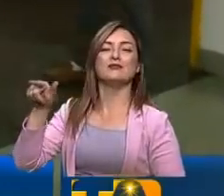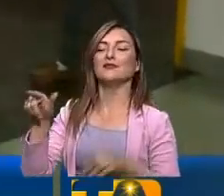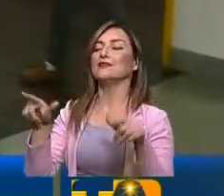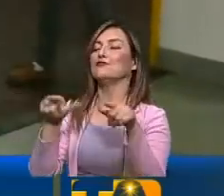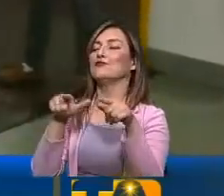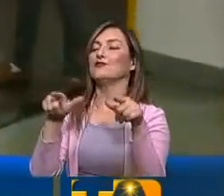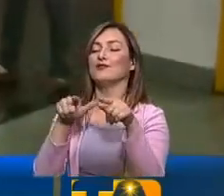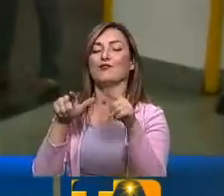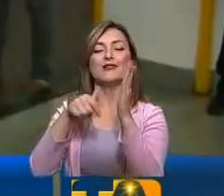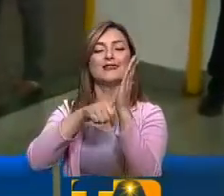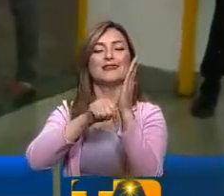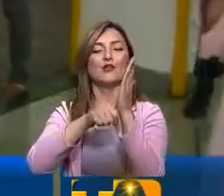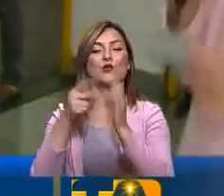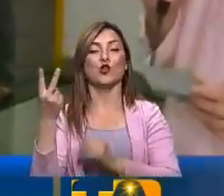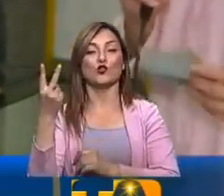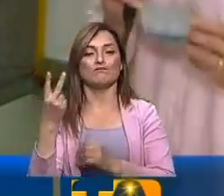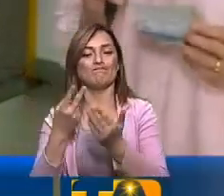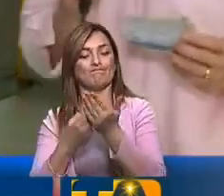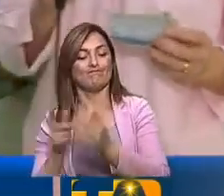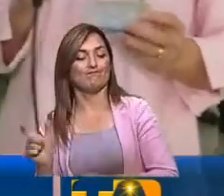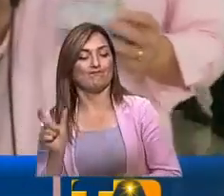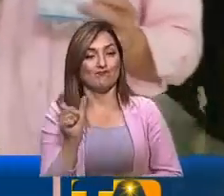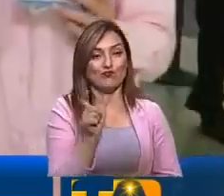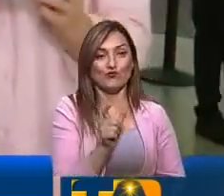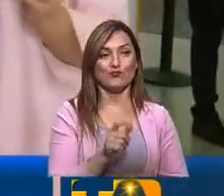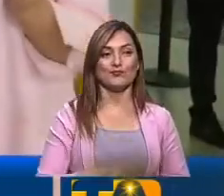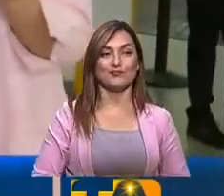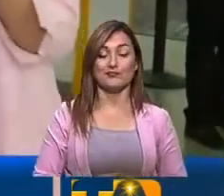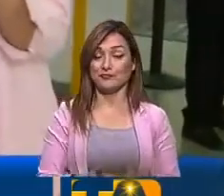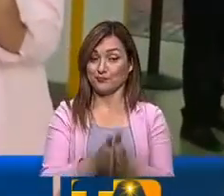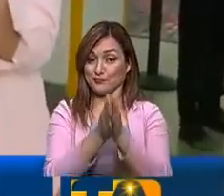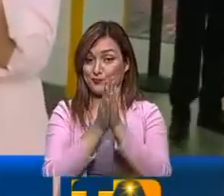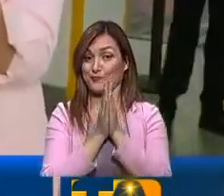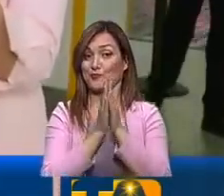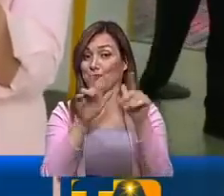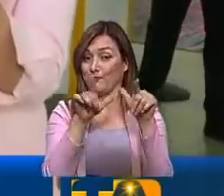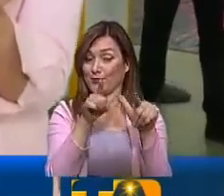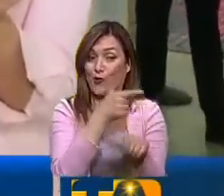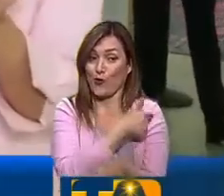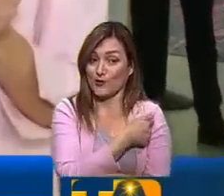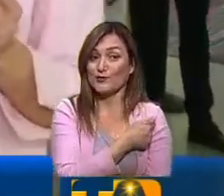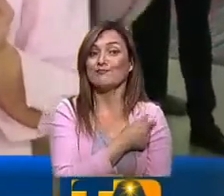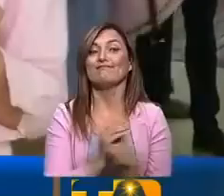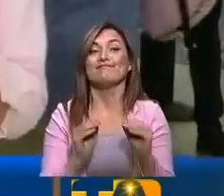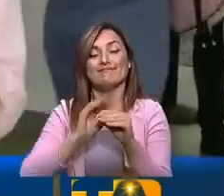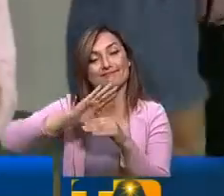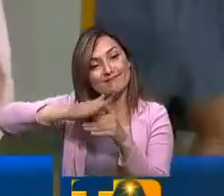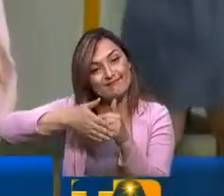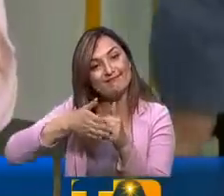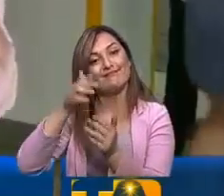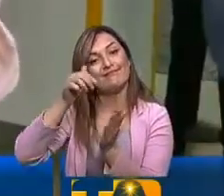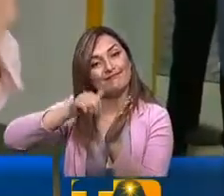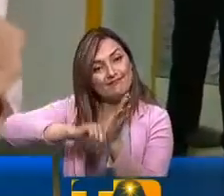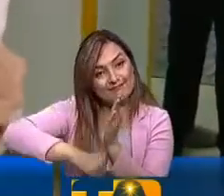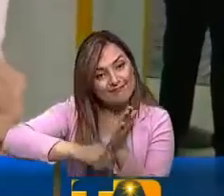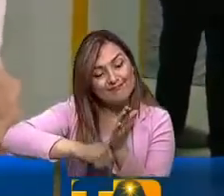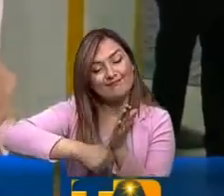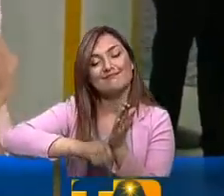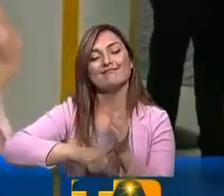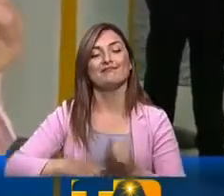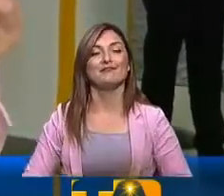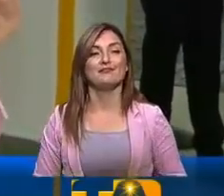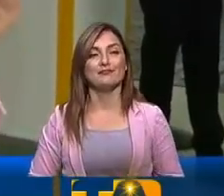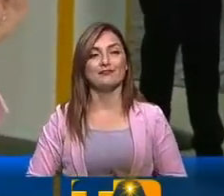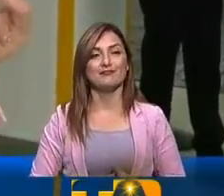pero también hay otros centros comerciales como este donde no únicamente le están solicitando el certificado de vacunación también le piden la cédula de identidad